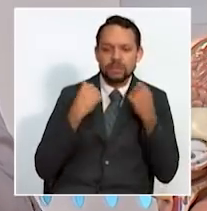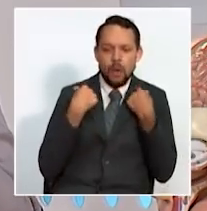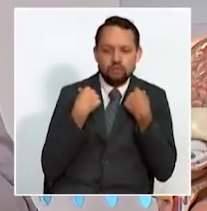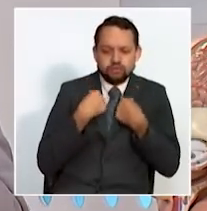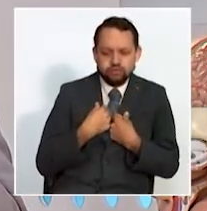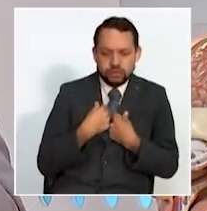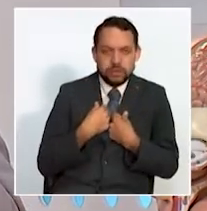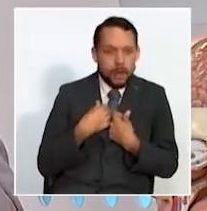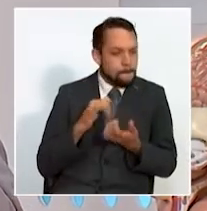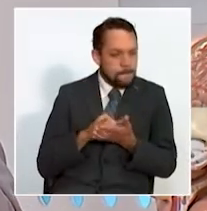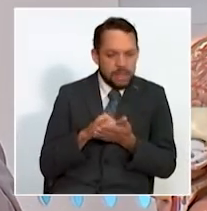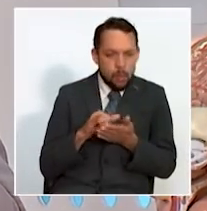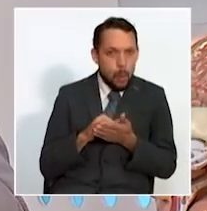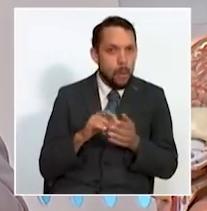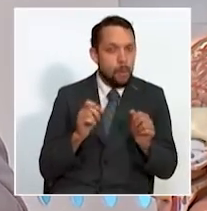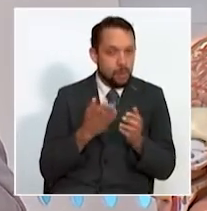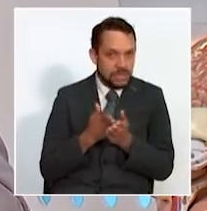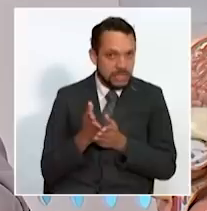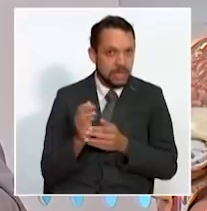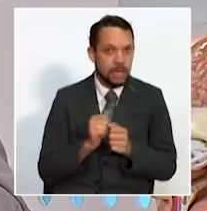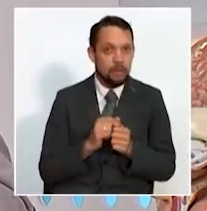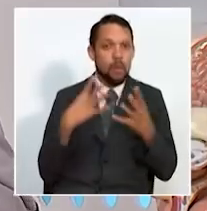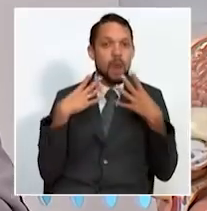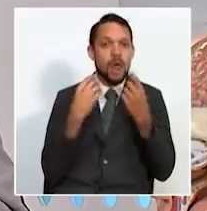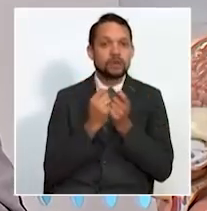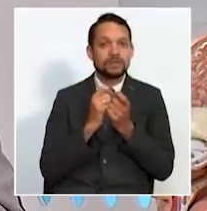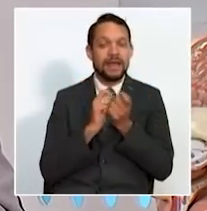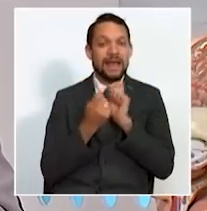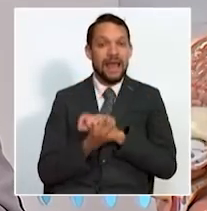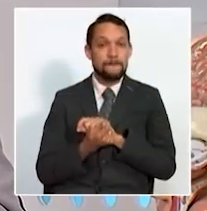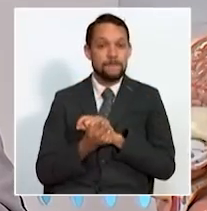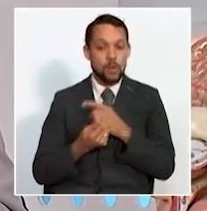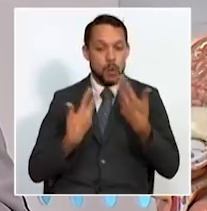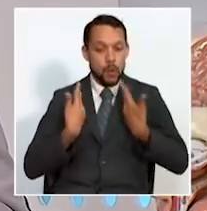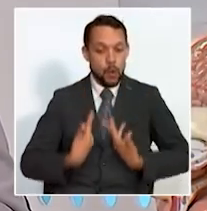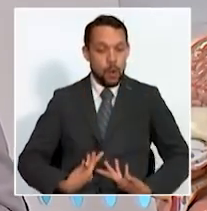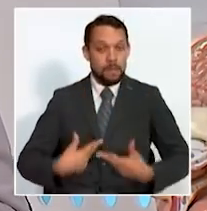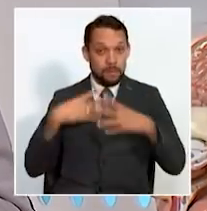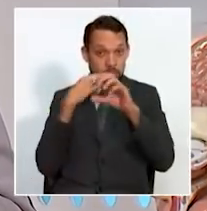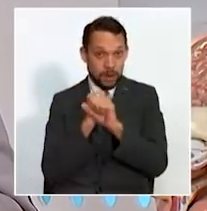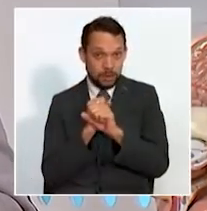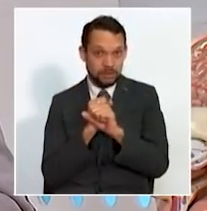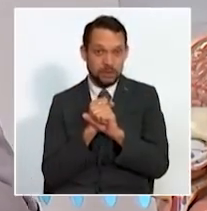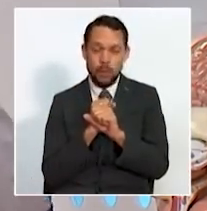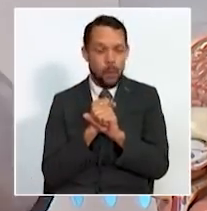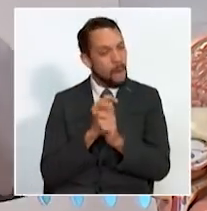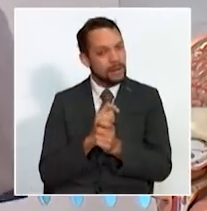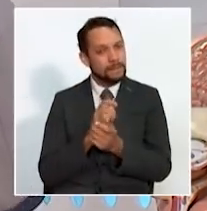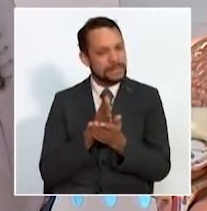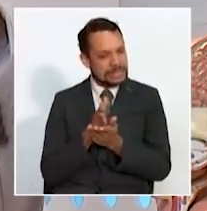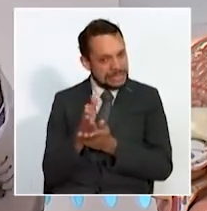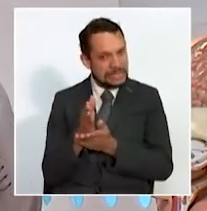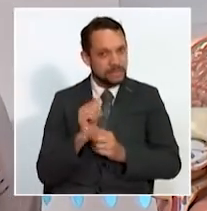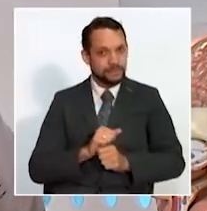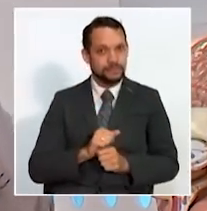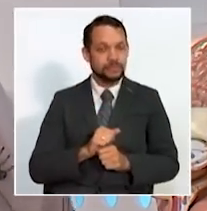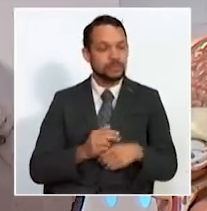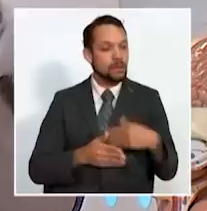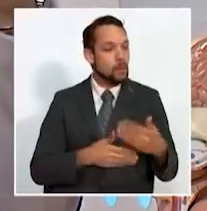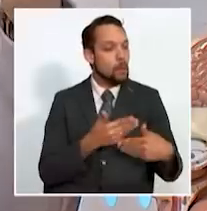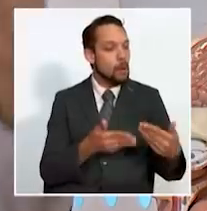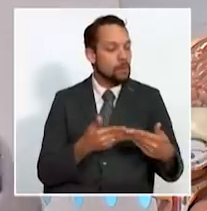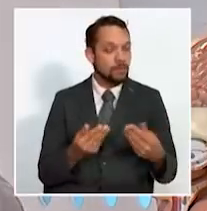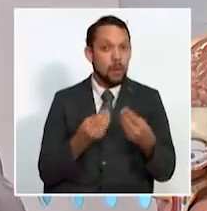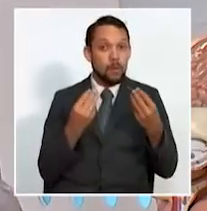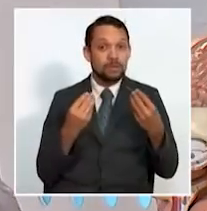y este calorcito que él tiene le va a ayudar a mantener esto en el pulmoncito al niño. Quítele las cosas lentamente